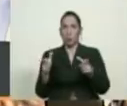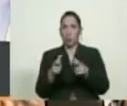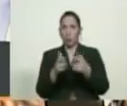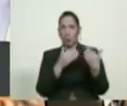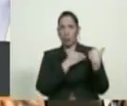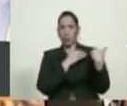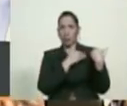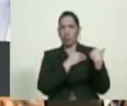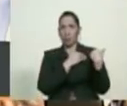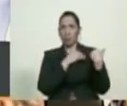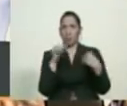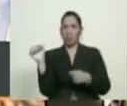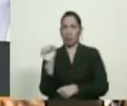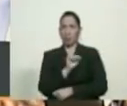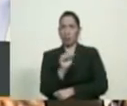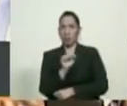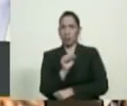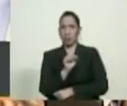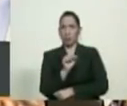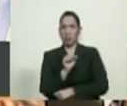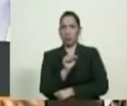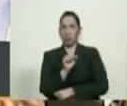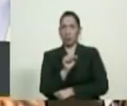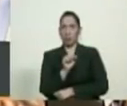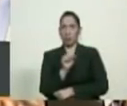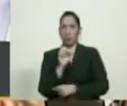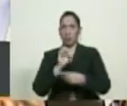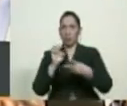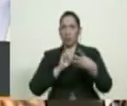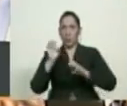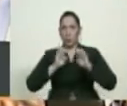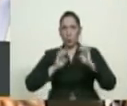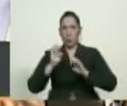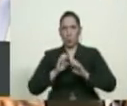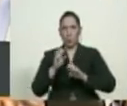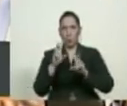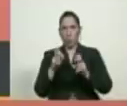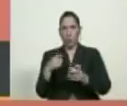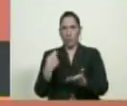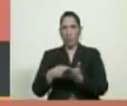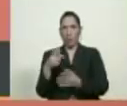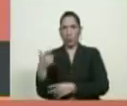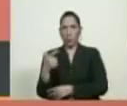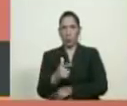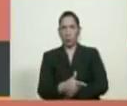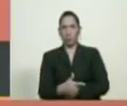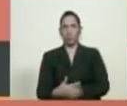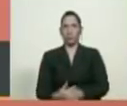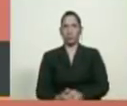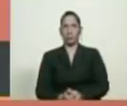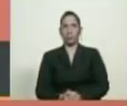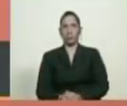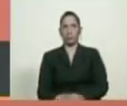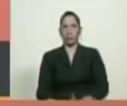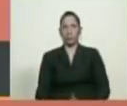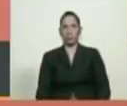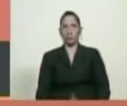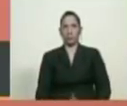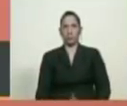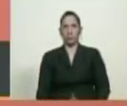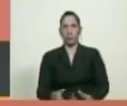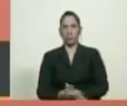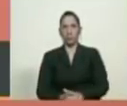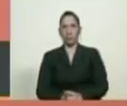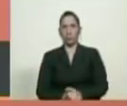representantes del sector transporte para evaluar nuevas tarifas. Muchísimas gracias. No, gracias a ti, Sonsiré. Comienzo por la